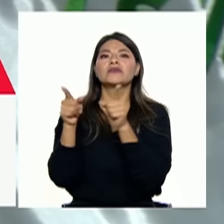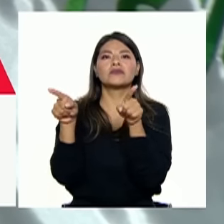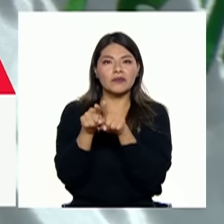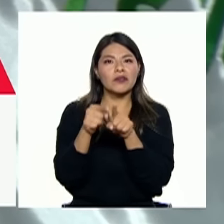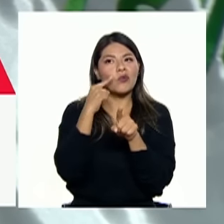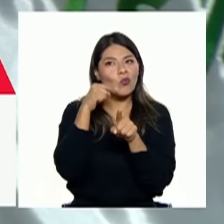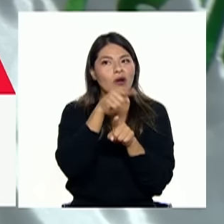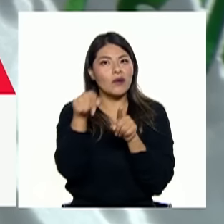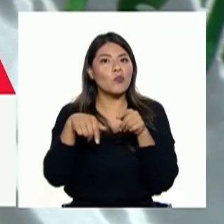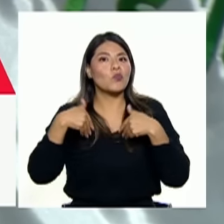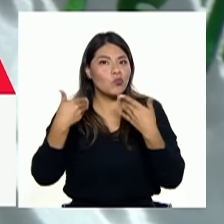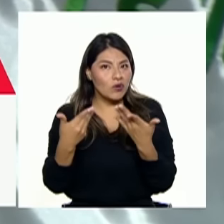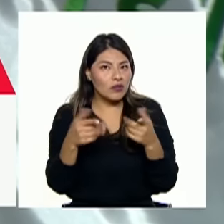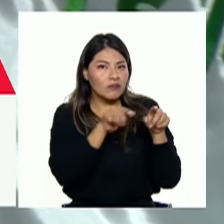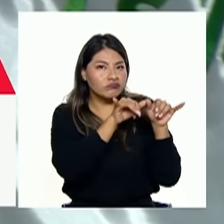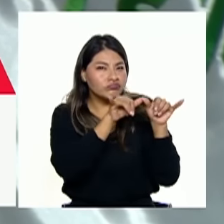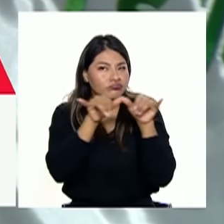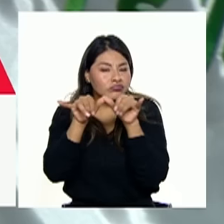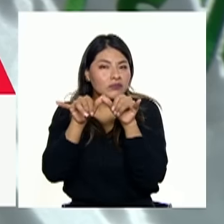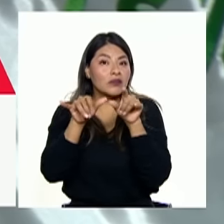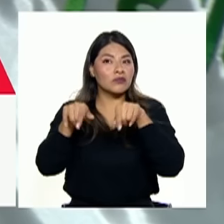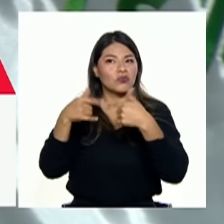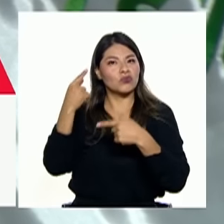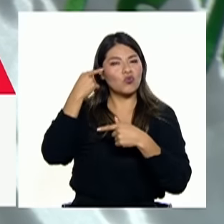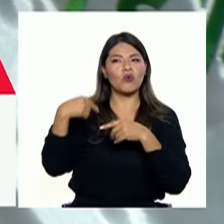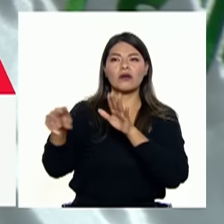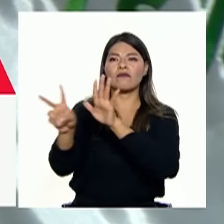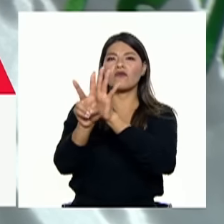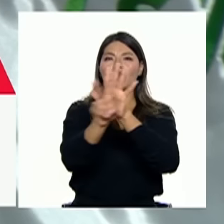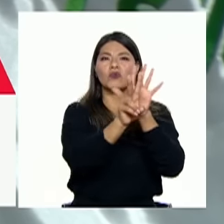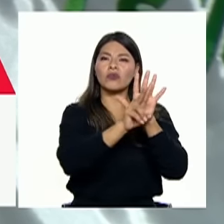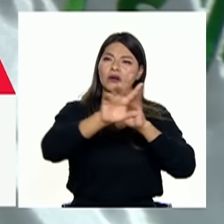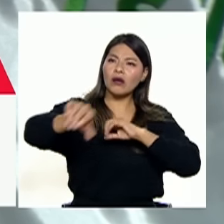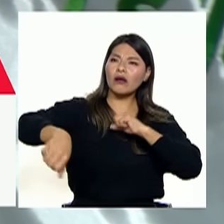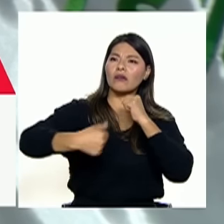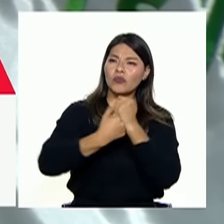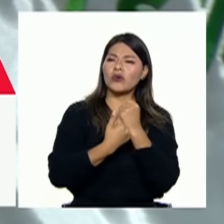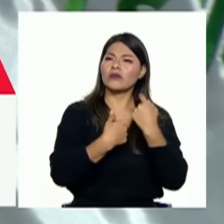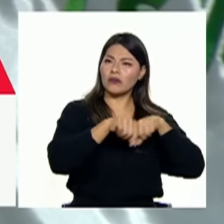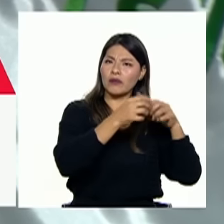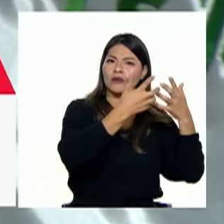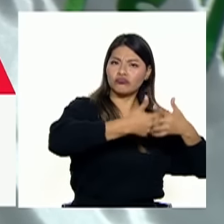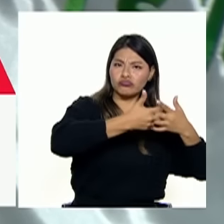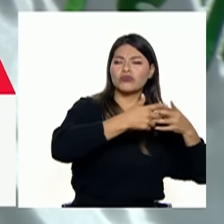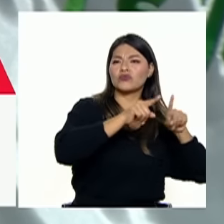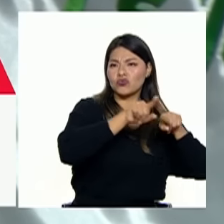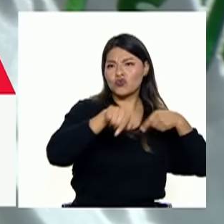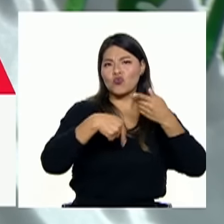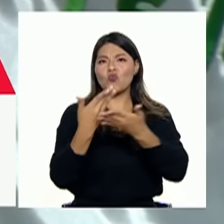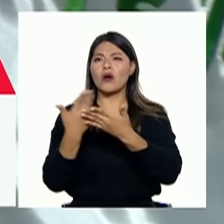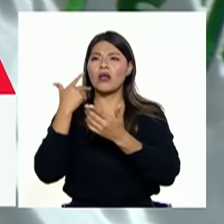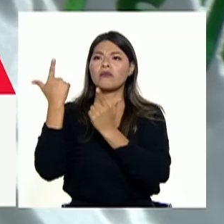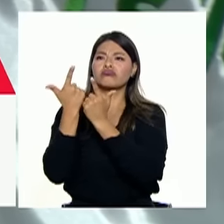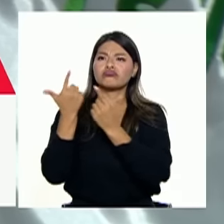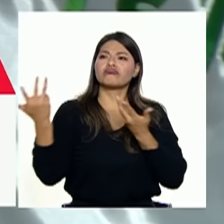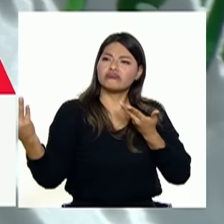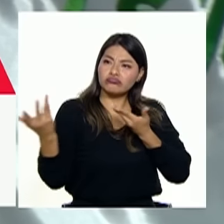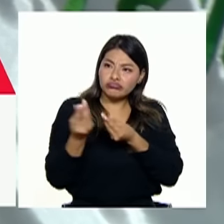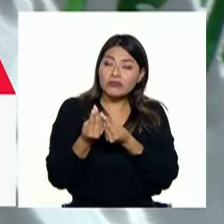muestra de la permanente voluntad de cooperación de la Sociedad Nacional de Industrias con nuestros institutos armados